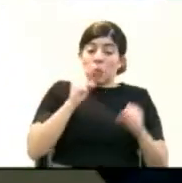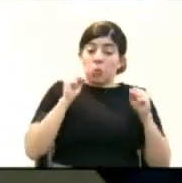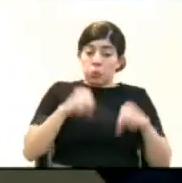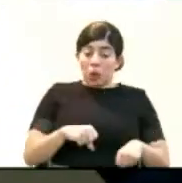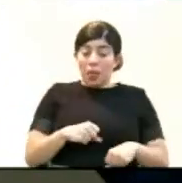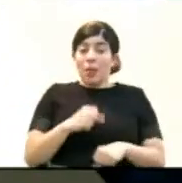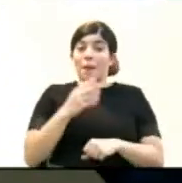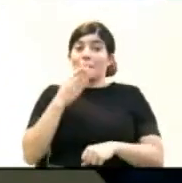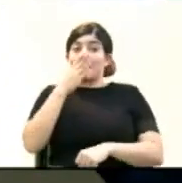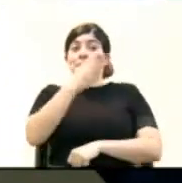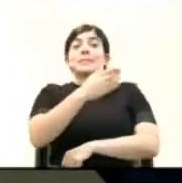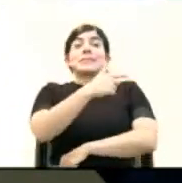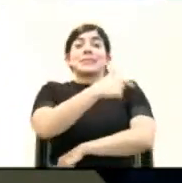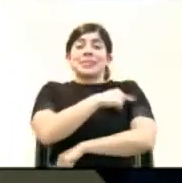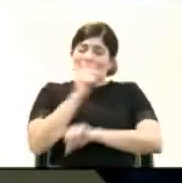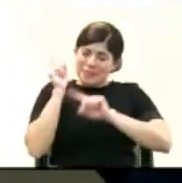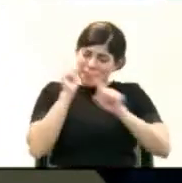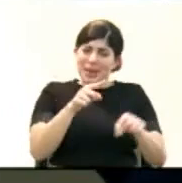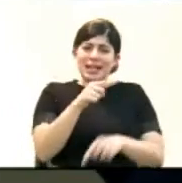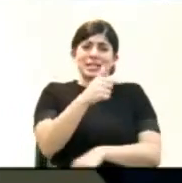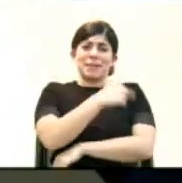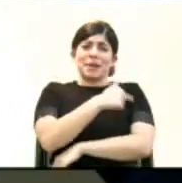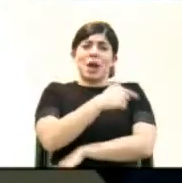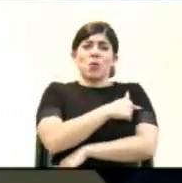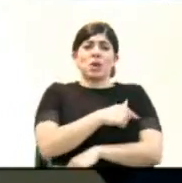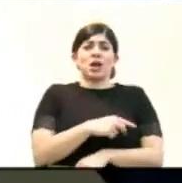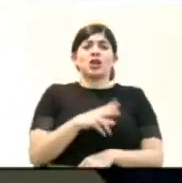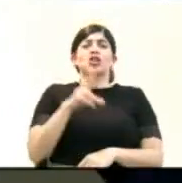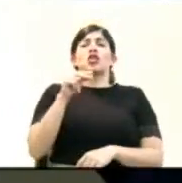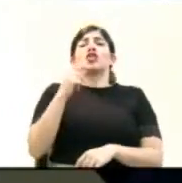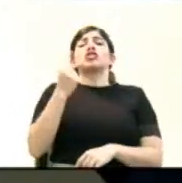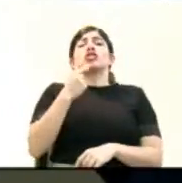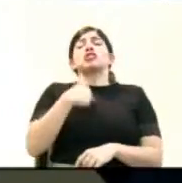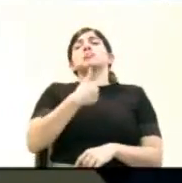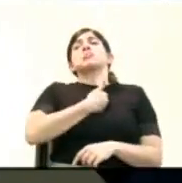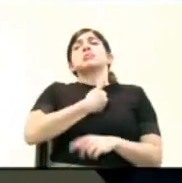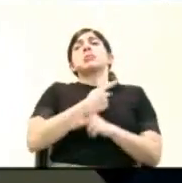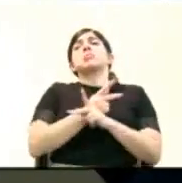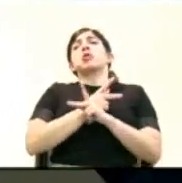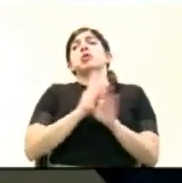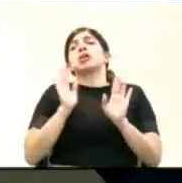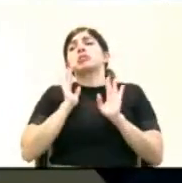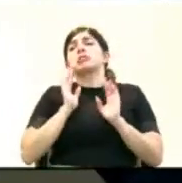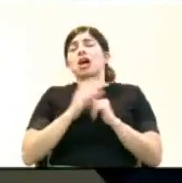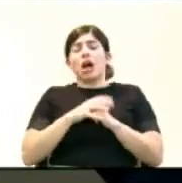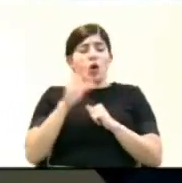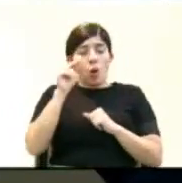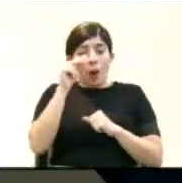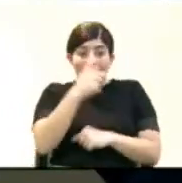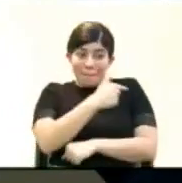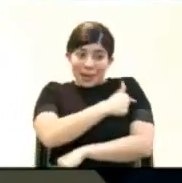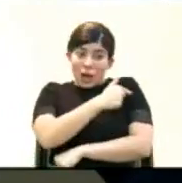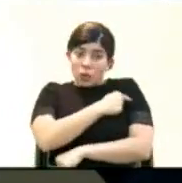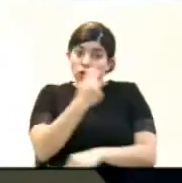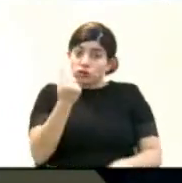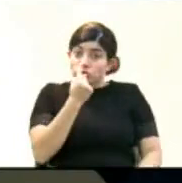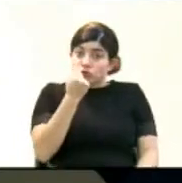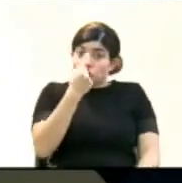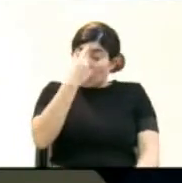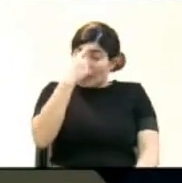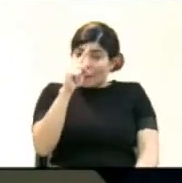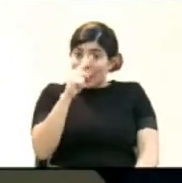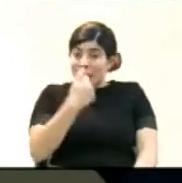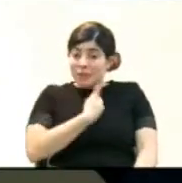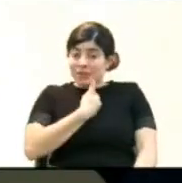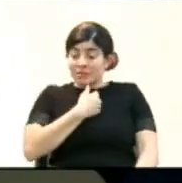de vacunarnos, vacunémonos. No es solo protegernos a nosotros mismos. La vacuna no es solo una